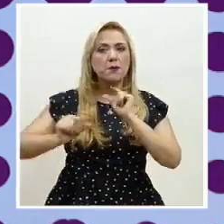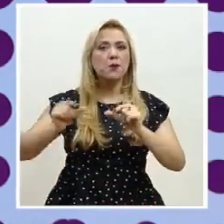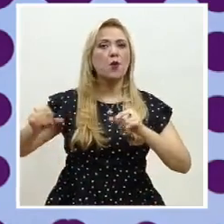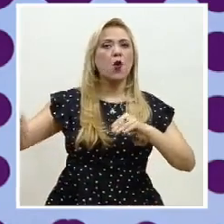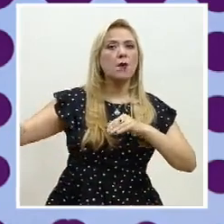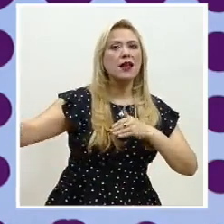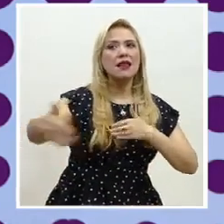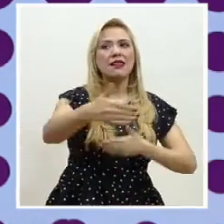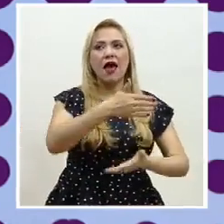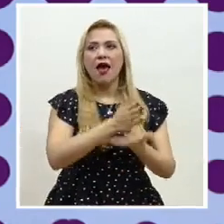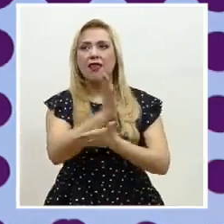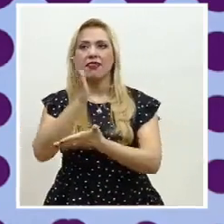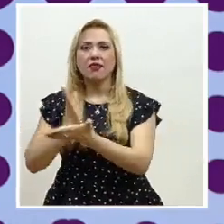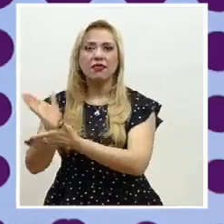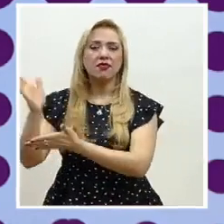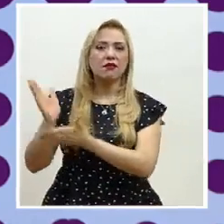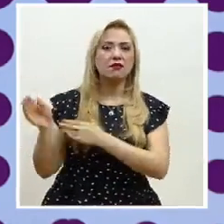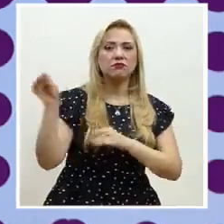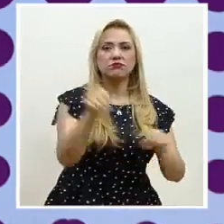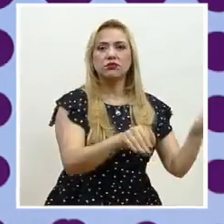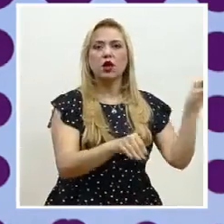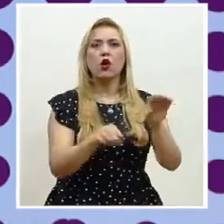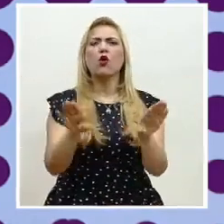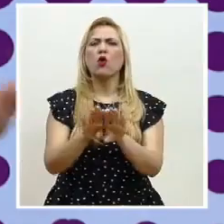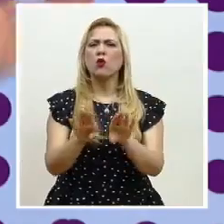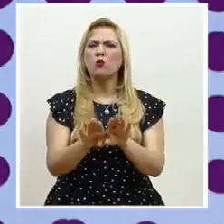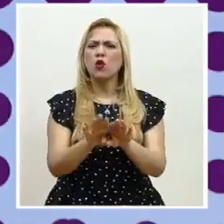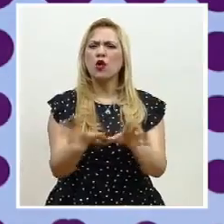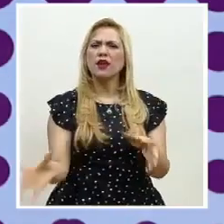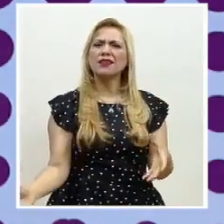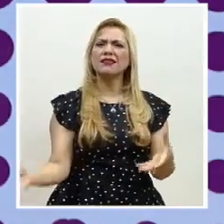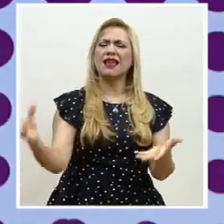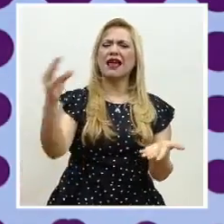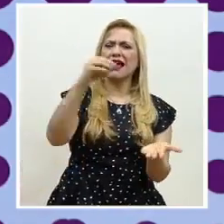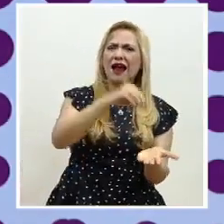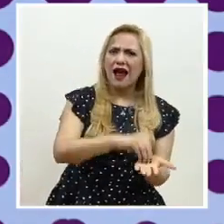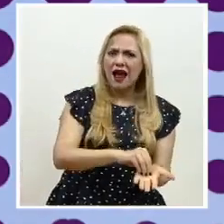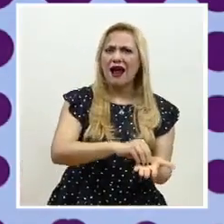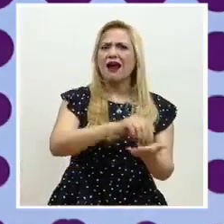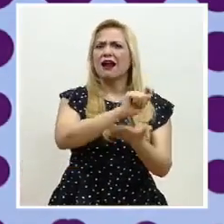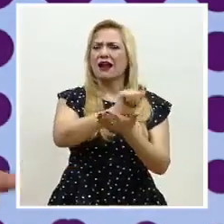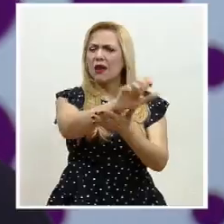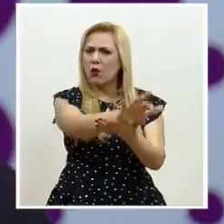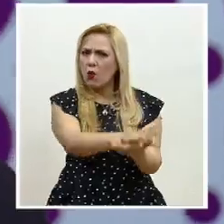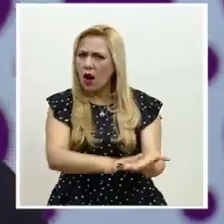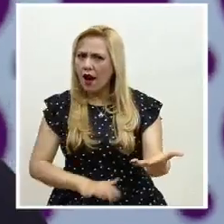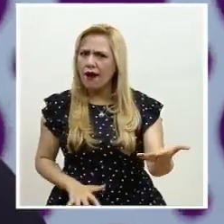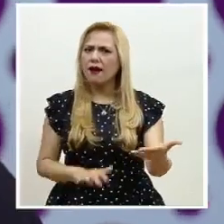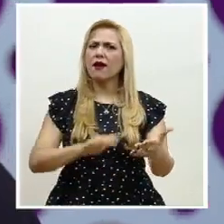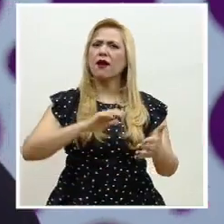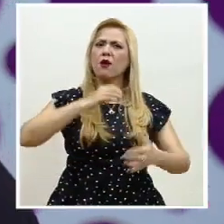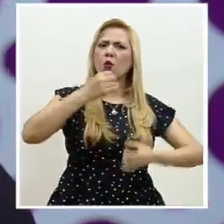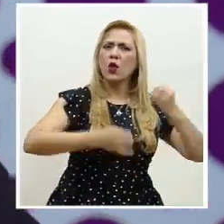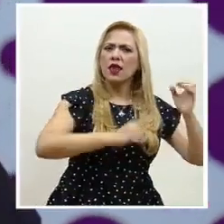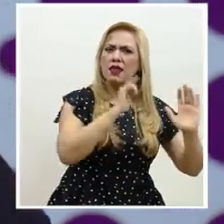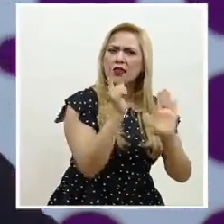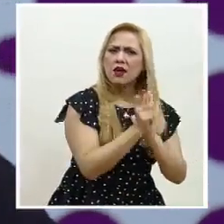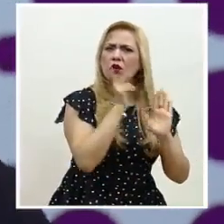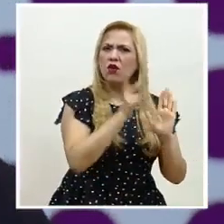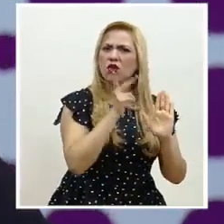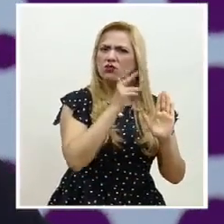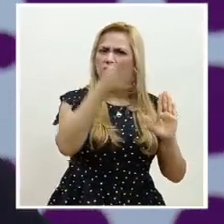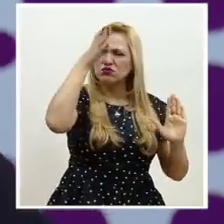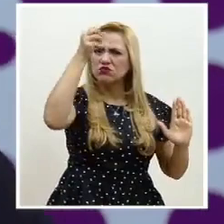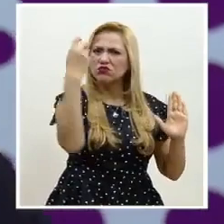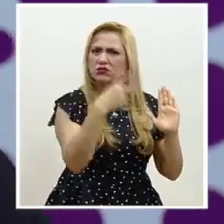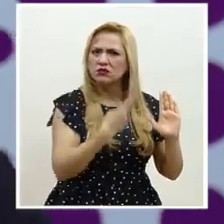cómo tú vas a integrar desde el lenguaje legislativo y en la posibilidad de nombramientos, qué perfiles vas a acoplar. Claro. De entrada sí